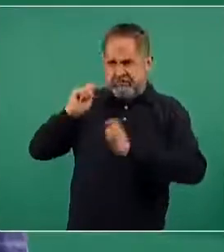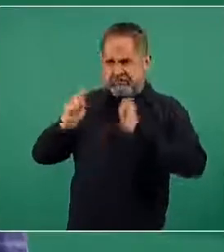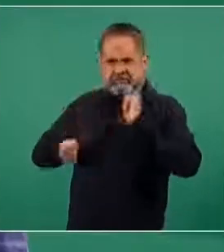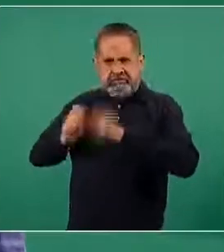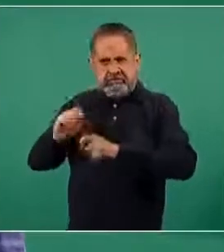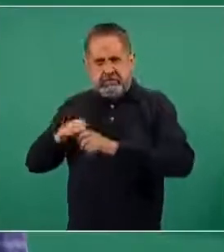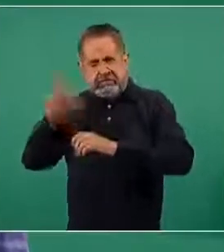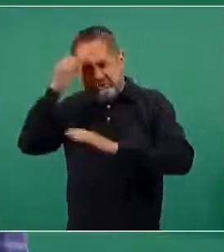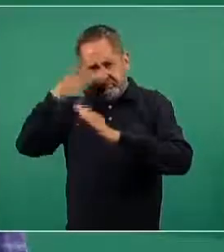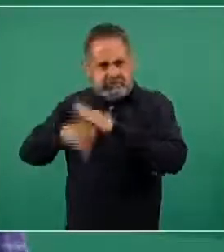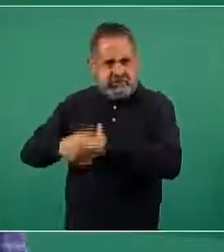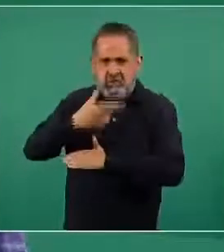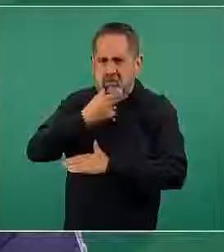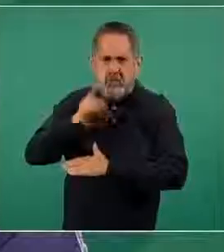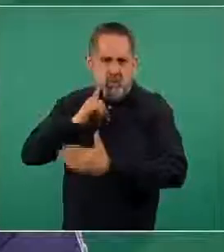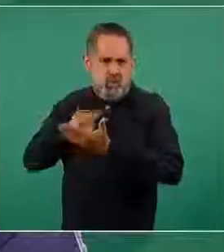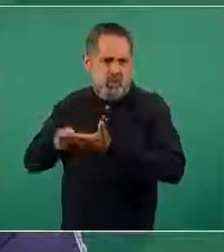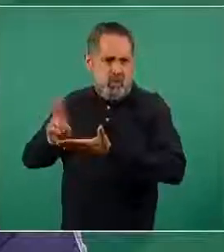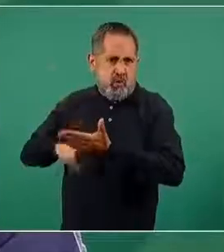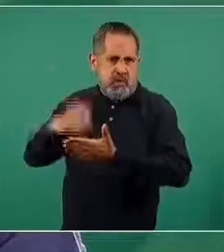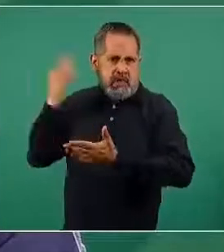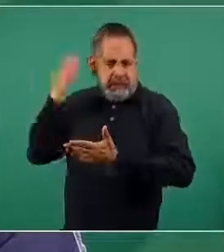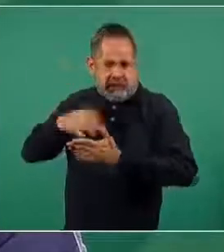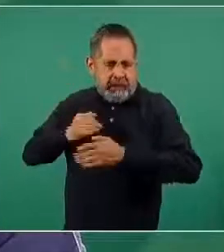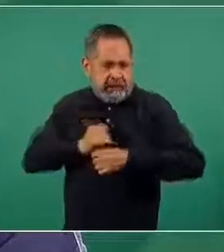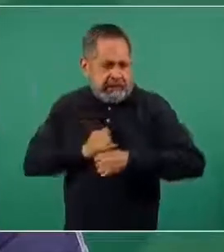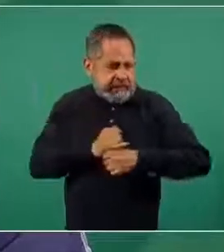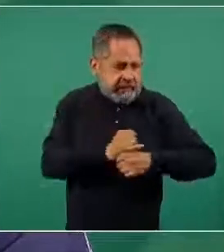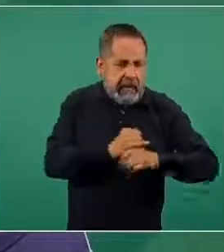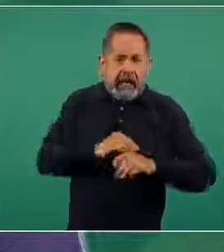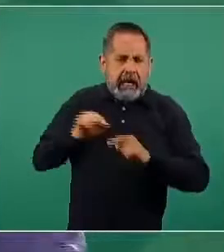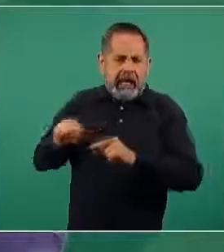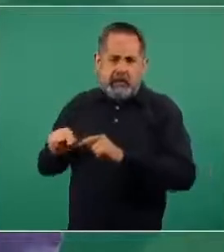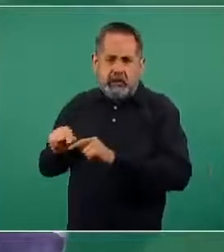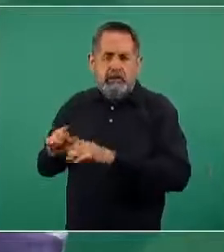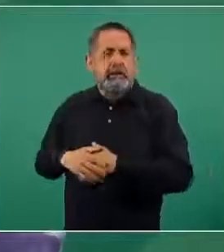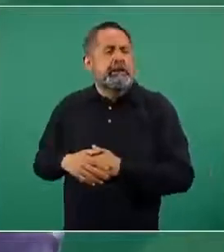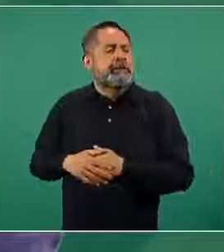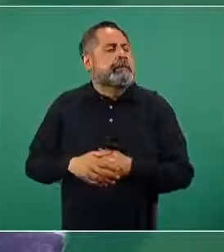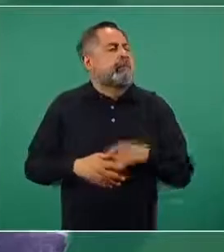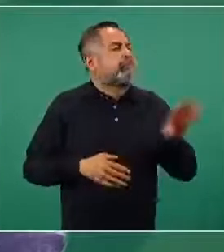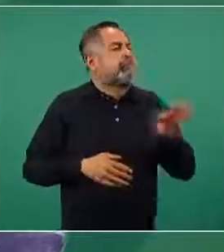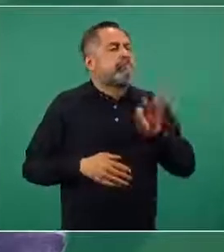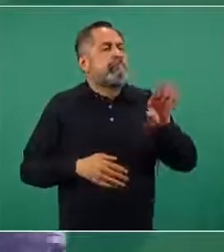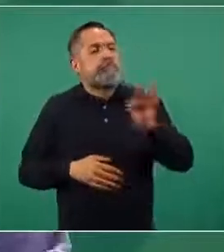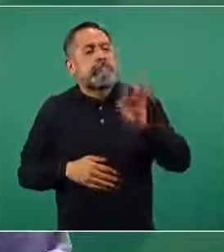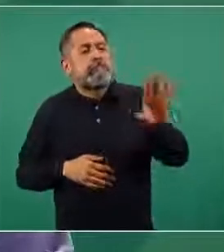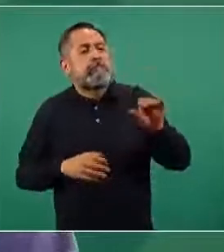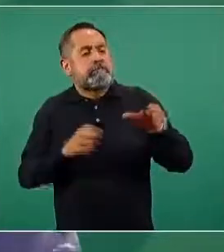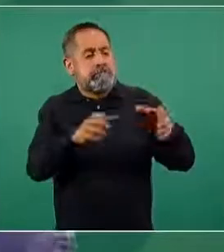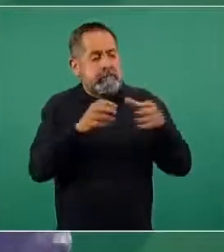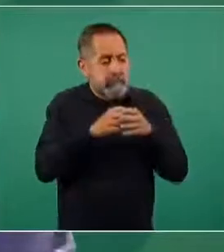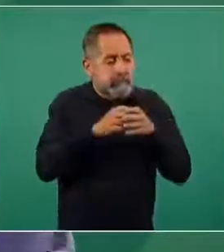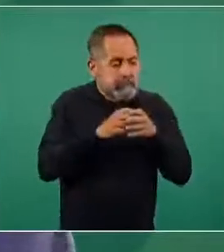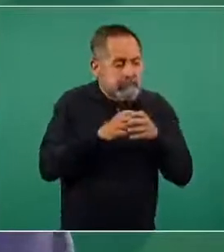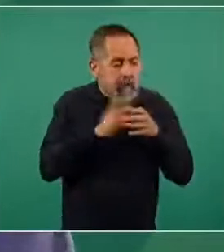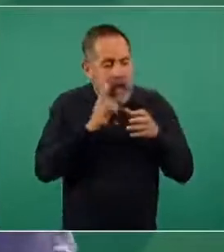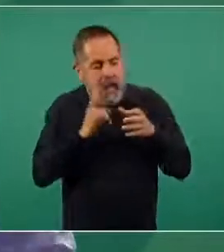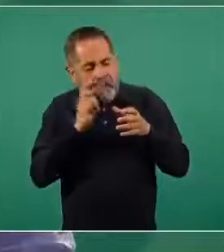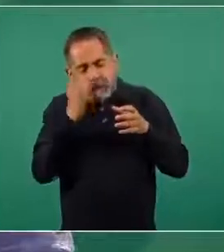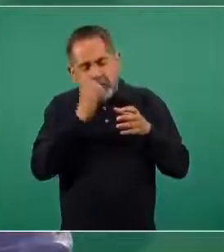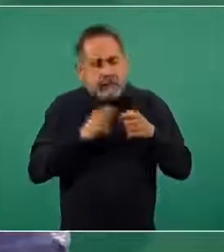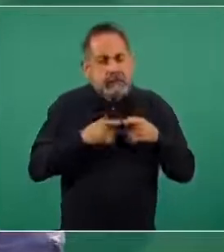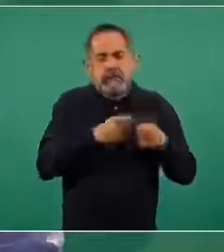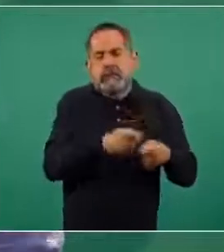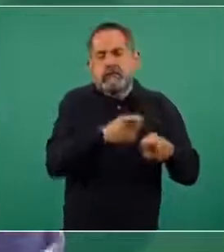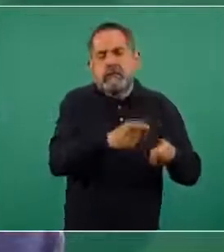de científicas y científicos que pueden hacer investigación clínica. Se selecciona y con base en eso se